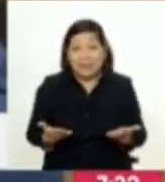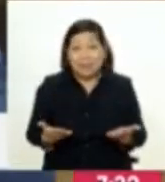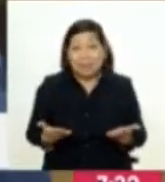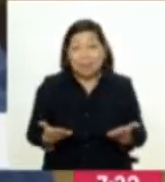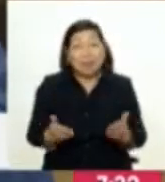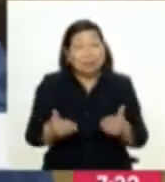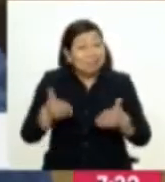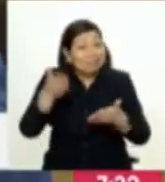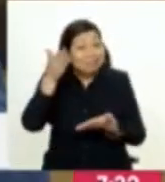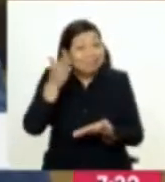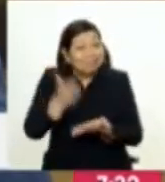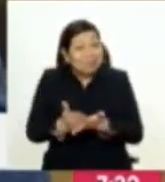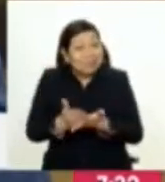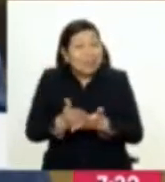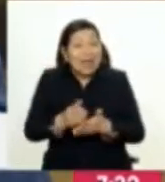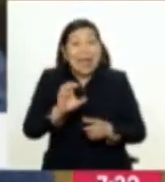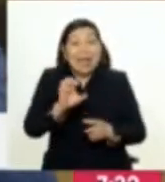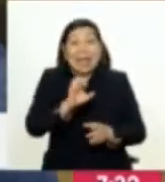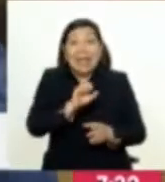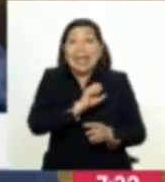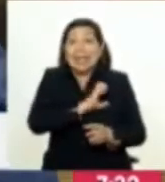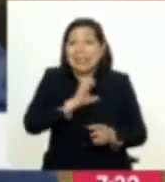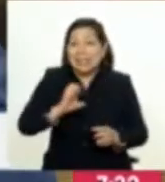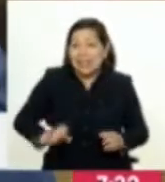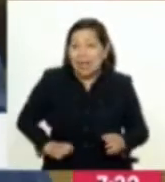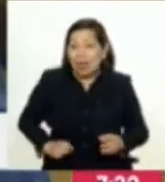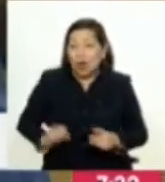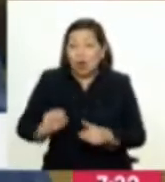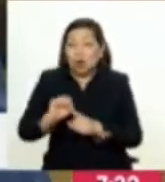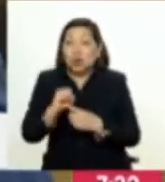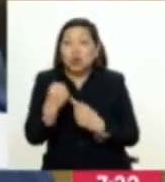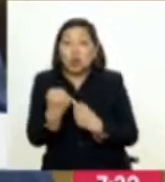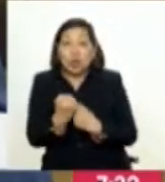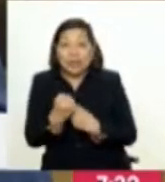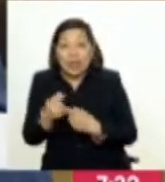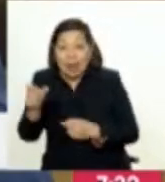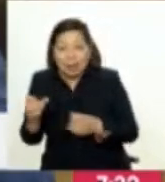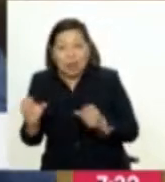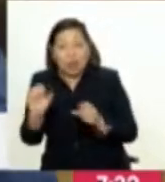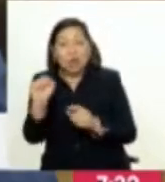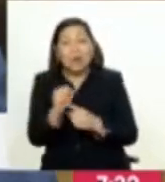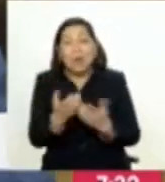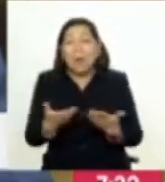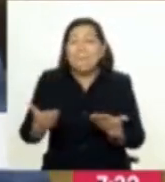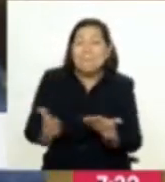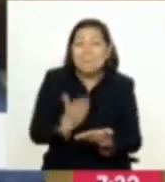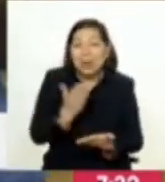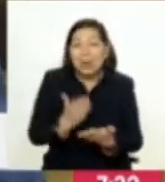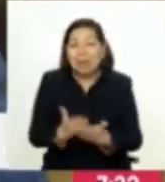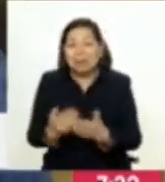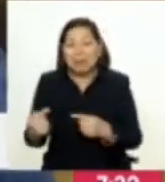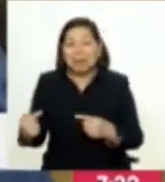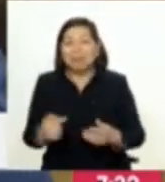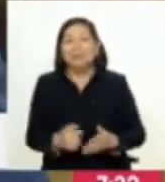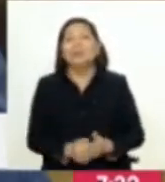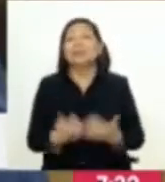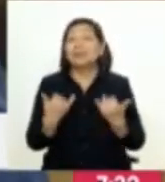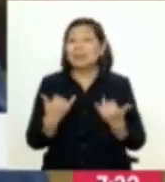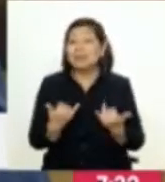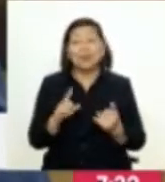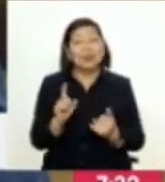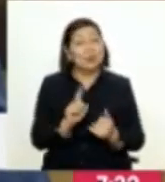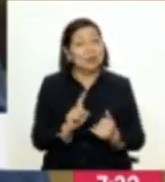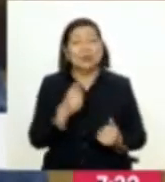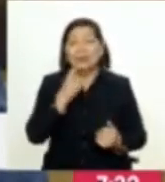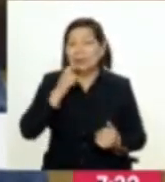se rompe la relación entre Estado y sociedad, lo que tenemos es una situación de conflicto o de opresión. Y eso es lo que